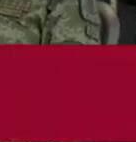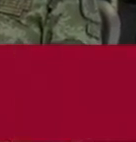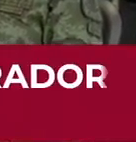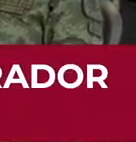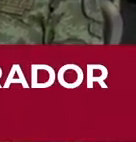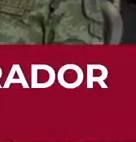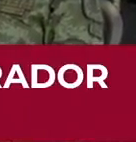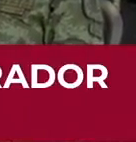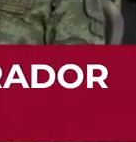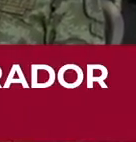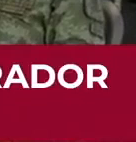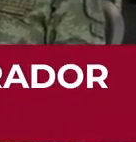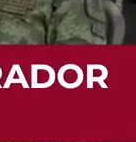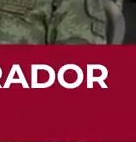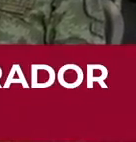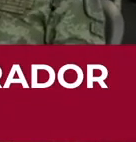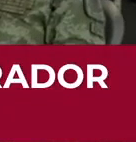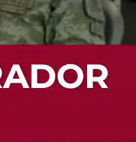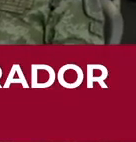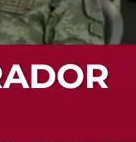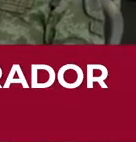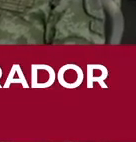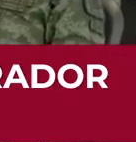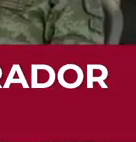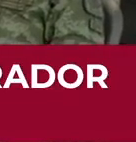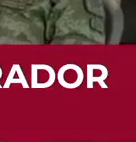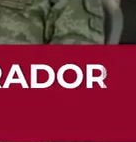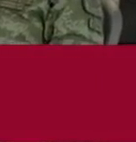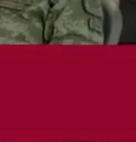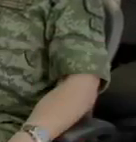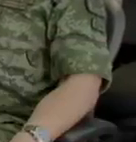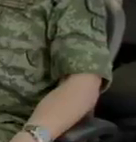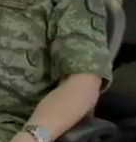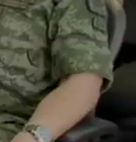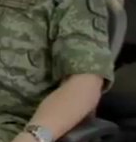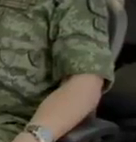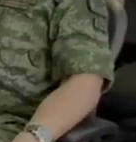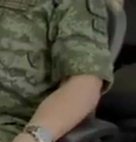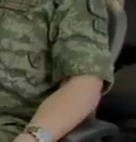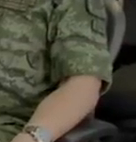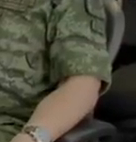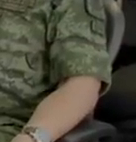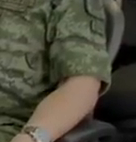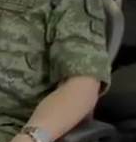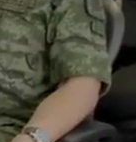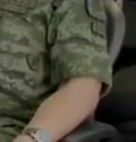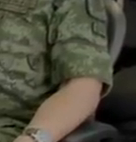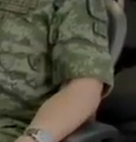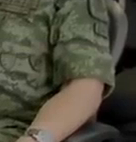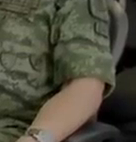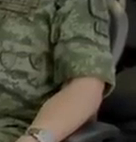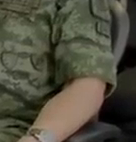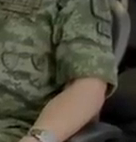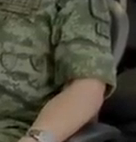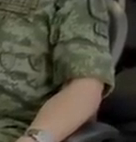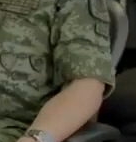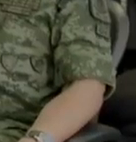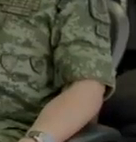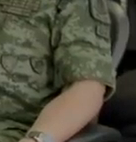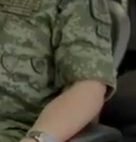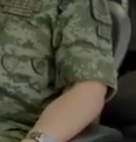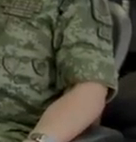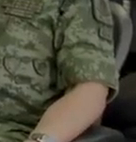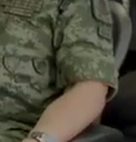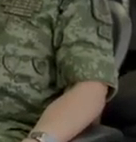de la Defensa, de Marina, la Secretaria de Gobernación, el Secretario de Seguridad Pública, el Comandante de la Guardia Nacional, para